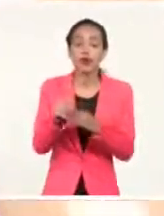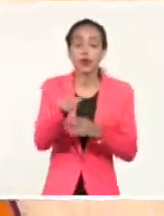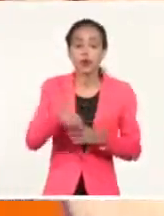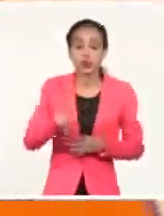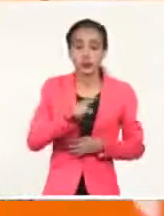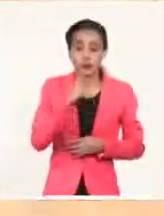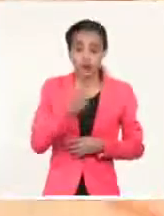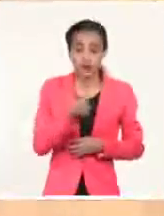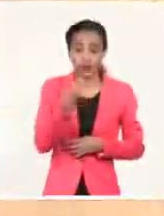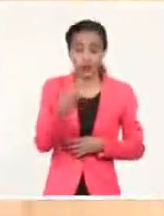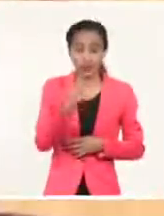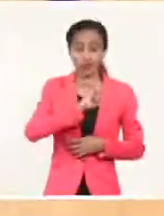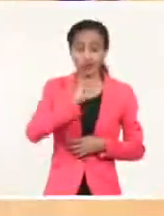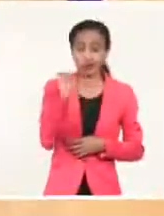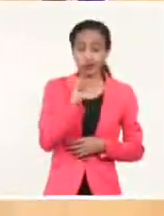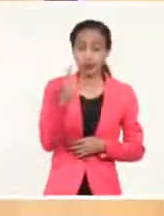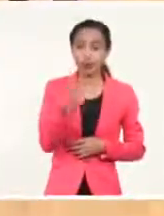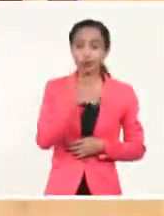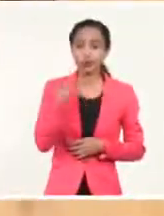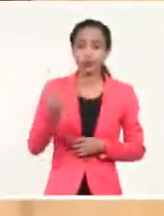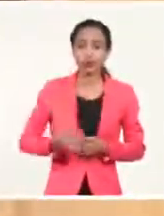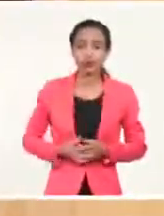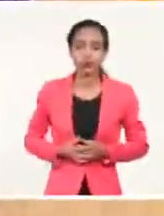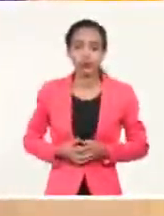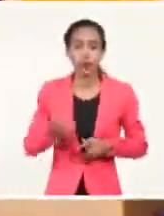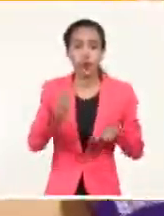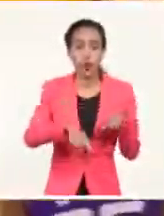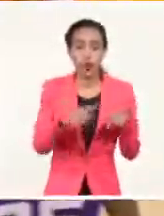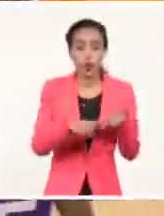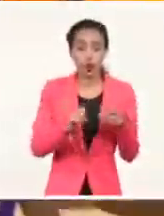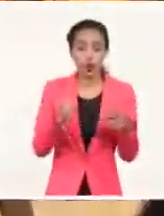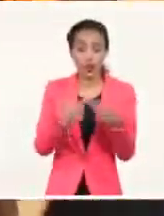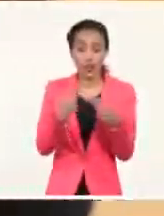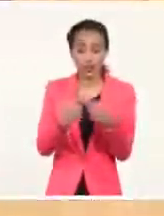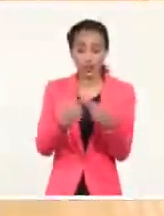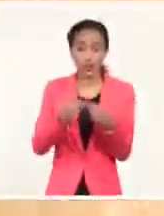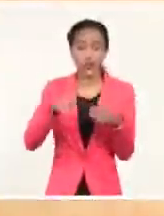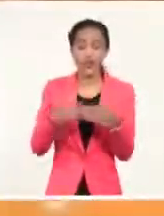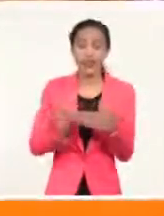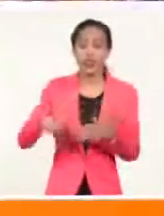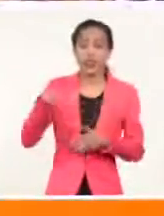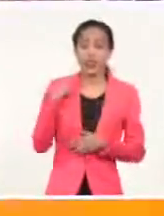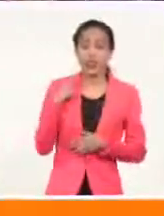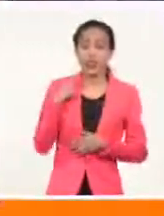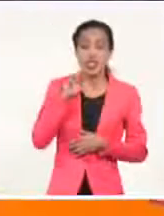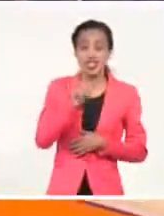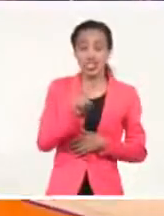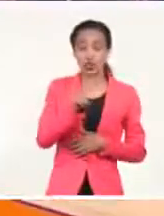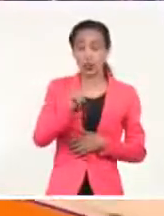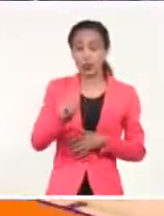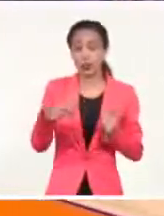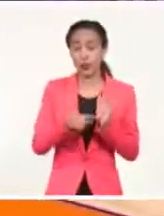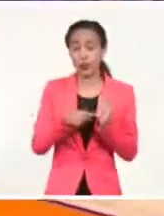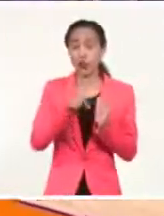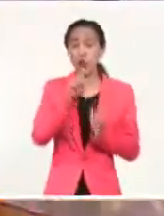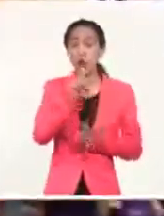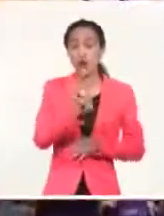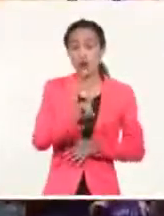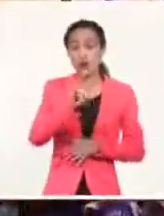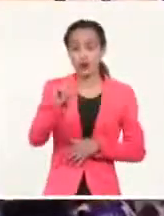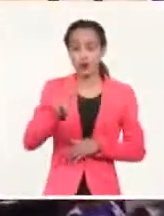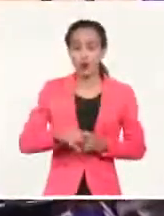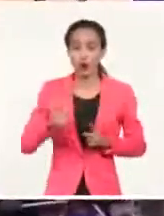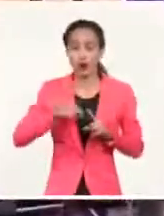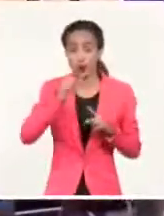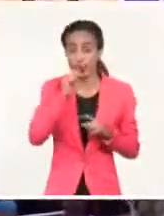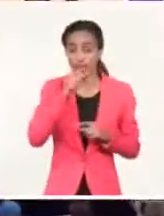ahora archiva 3 éxitos y un descalabro. En los otros encuentros de la jornada de ayer, Wizards impuso 120-99 a Pistons, Thunder